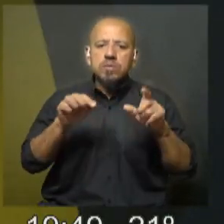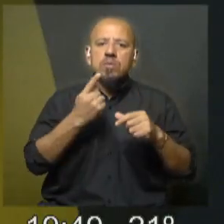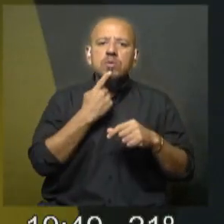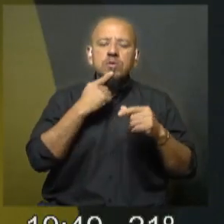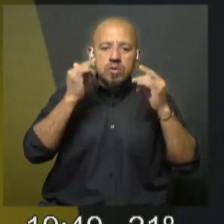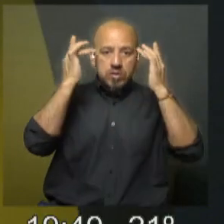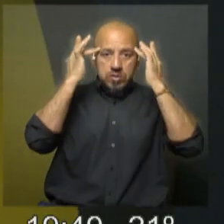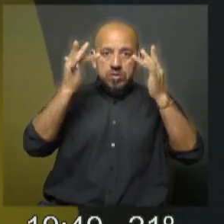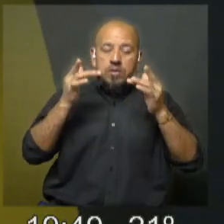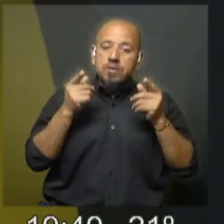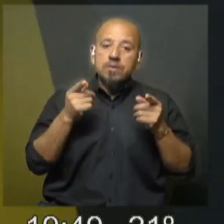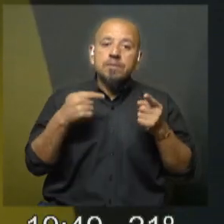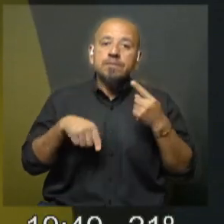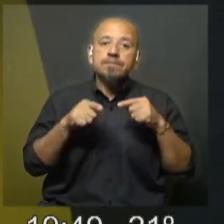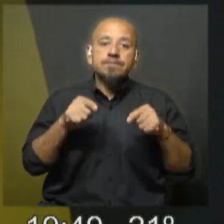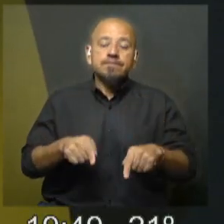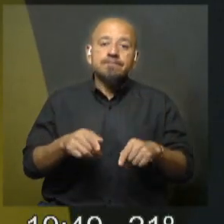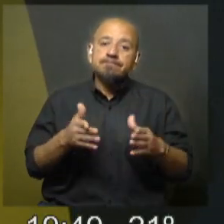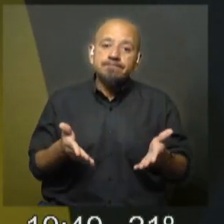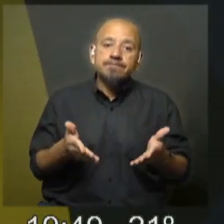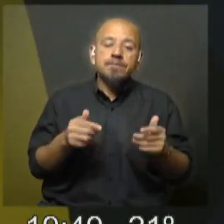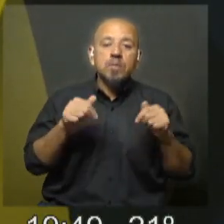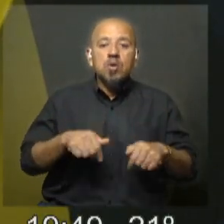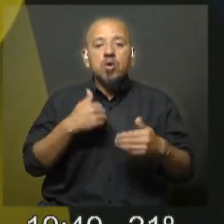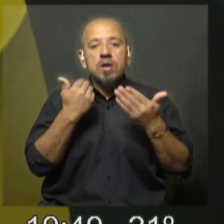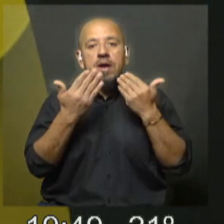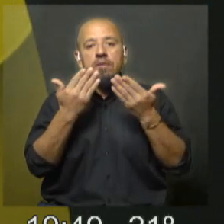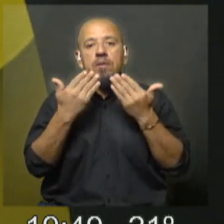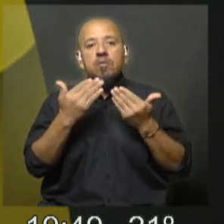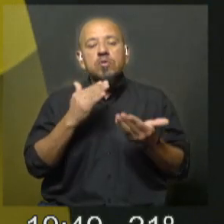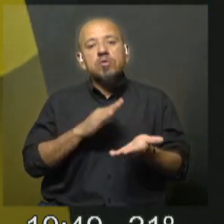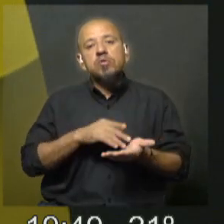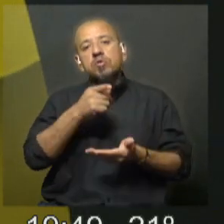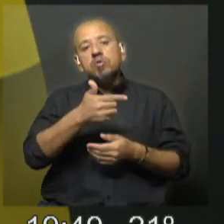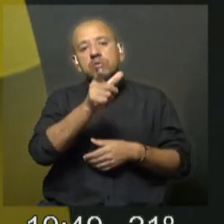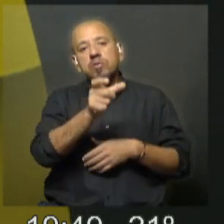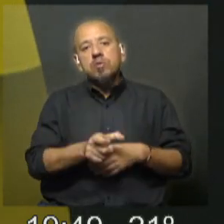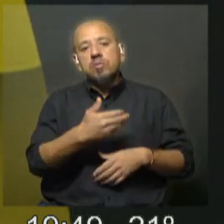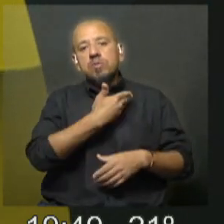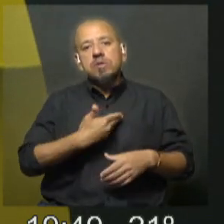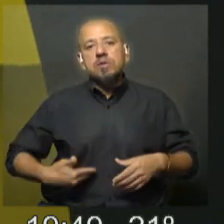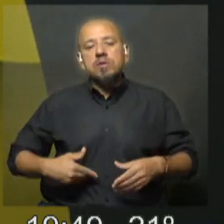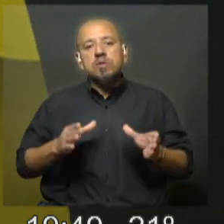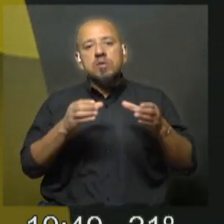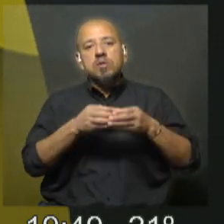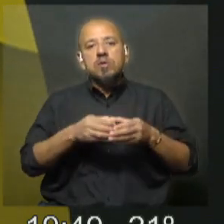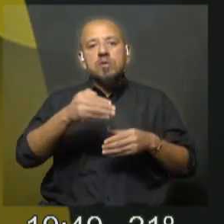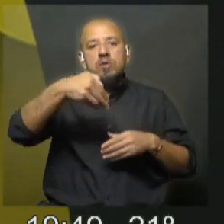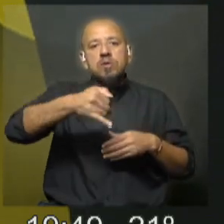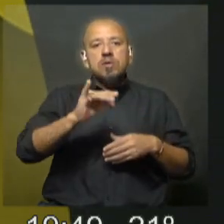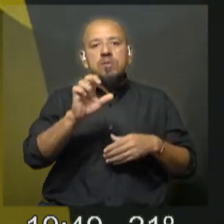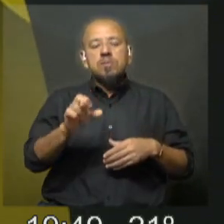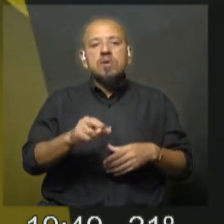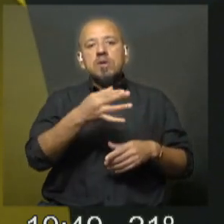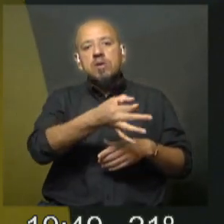esto los lleva a cerrar este ciclo. Hoy estuvimos hablando con quien presidía esta organización, Juan Pedro Mir, y nos